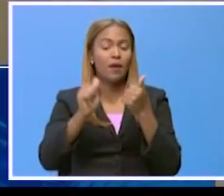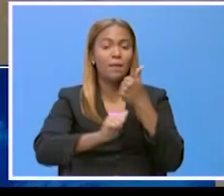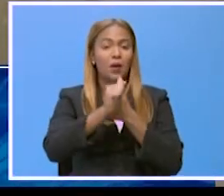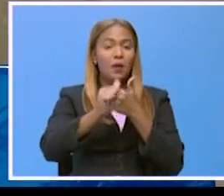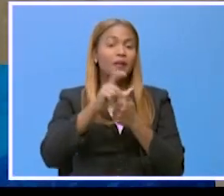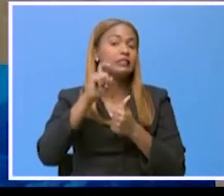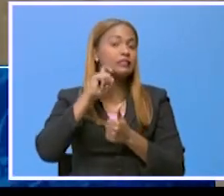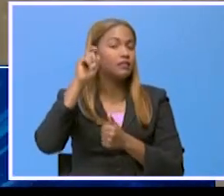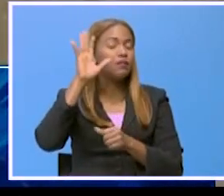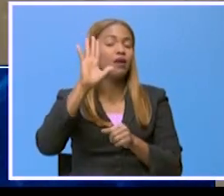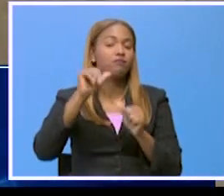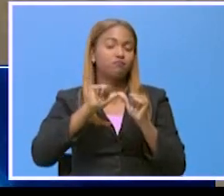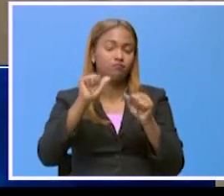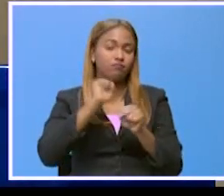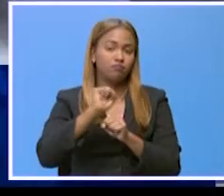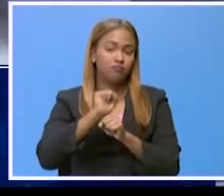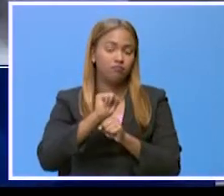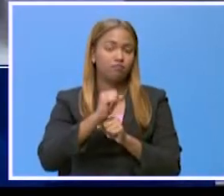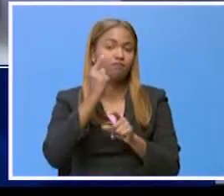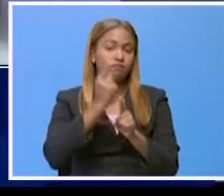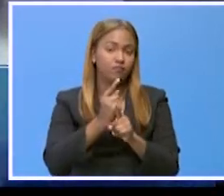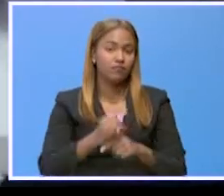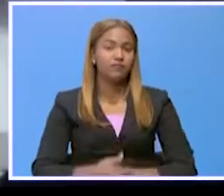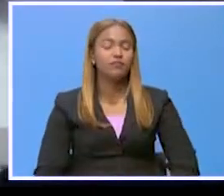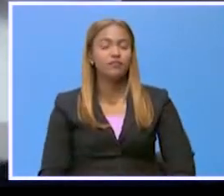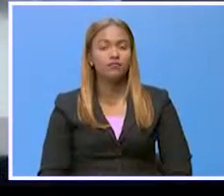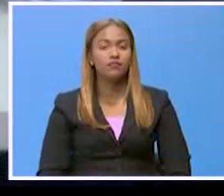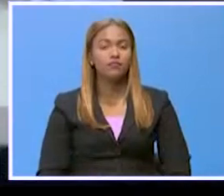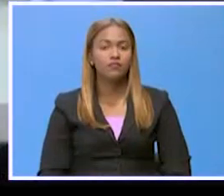seguirán laborando oportunamente